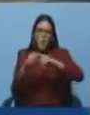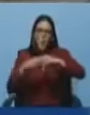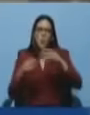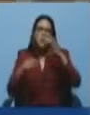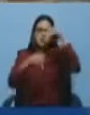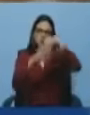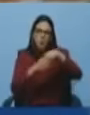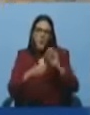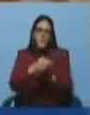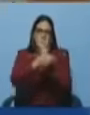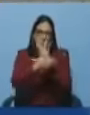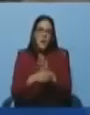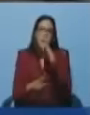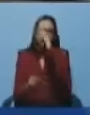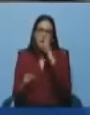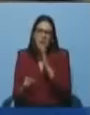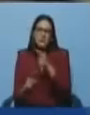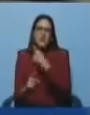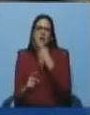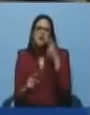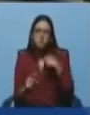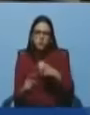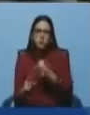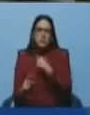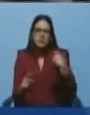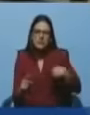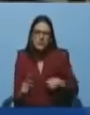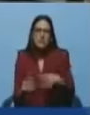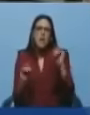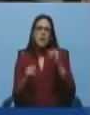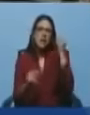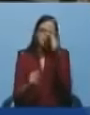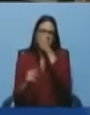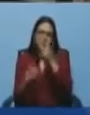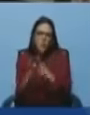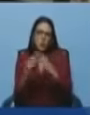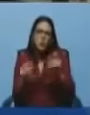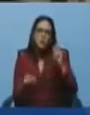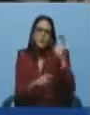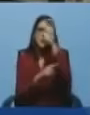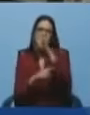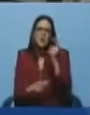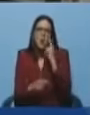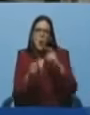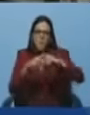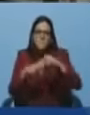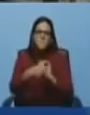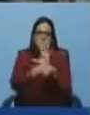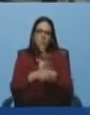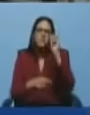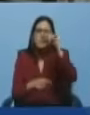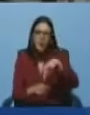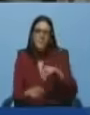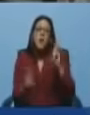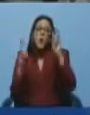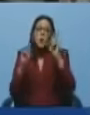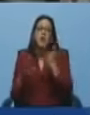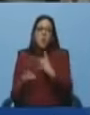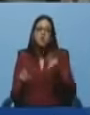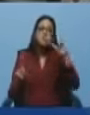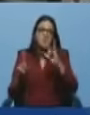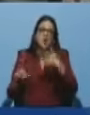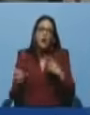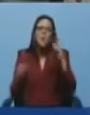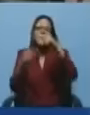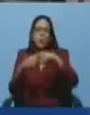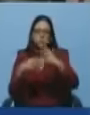BRICS, Brasil, Rusia, India, China, Sudáfrica, como países fundadores, así como también los nuevos integrantes